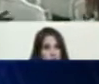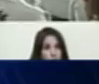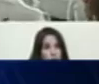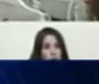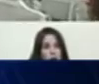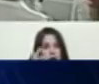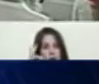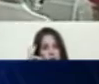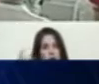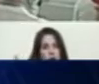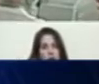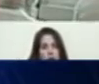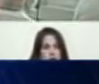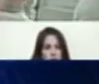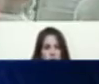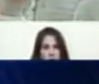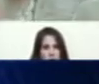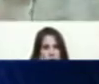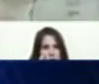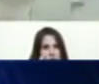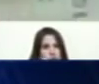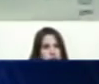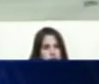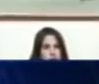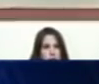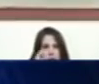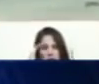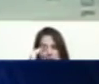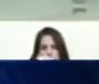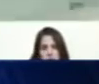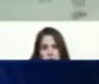venezolana. Aprobado.